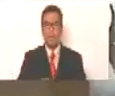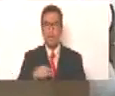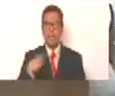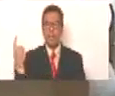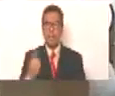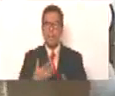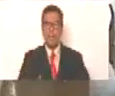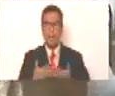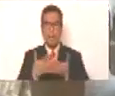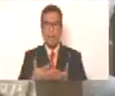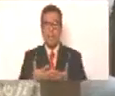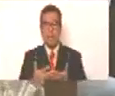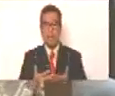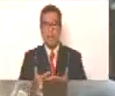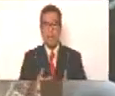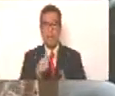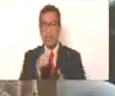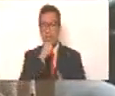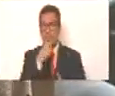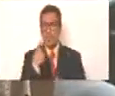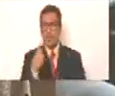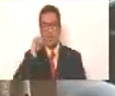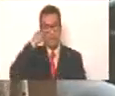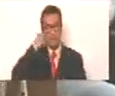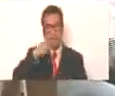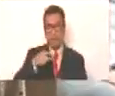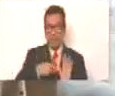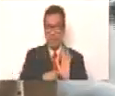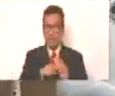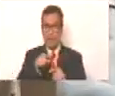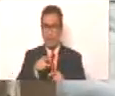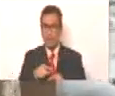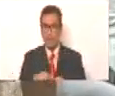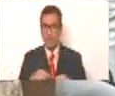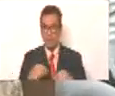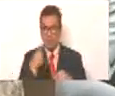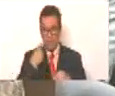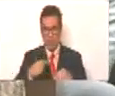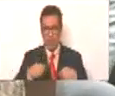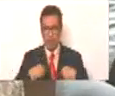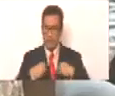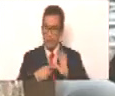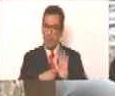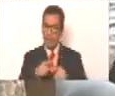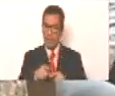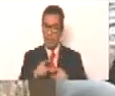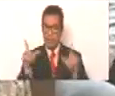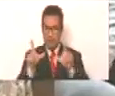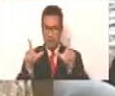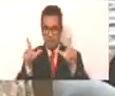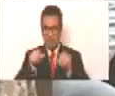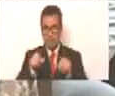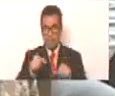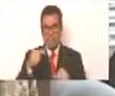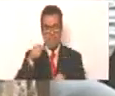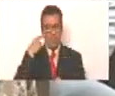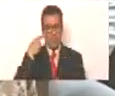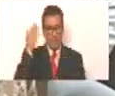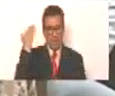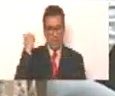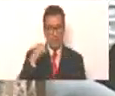licor. Aquellos recuerdan las imágenes que vimos por la televisión de aquellos que